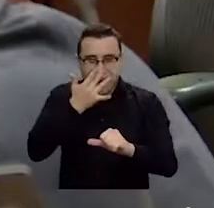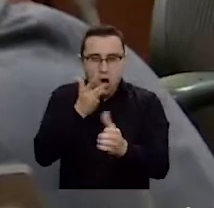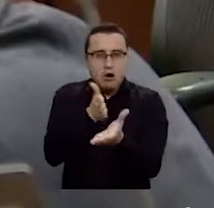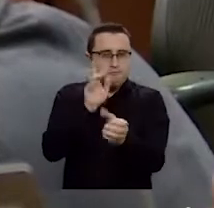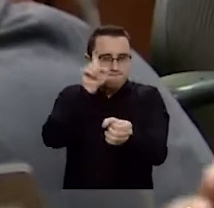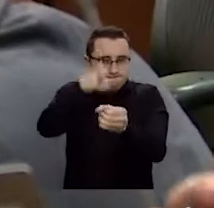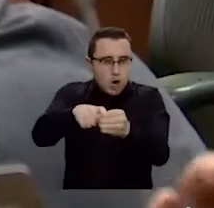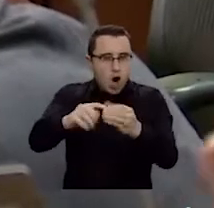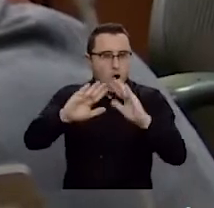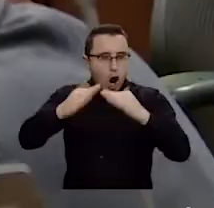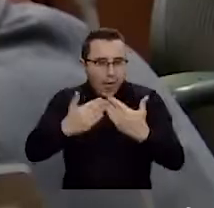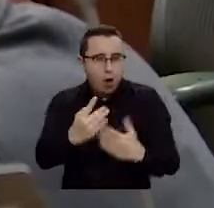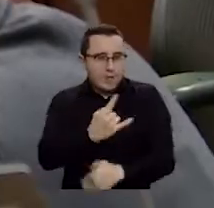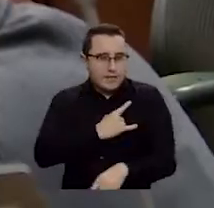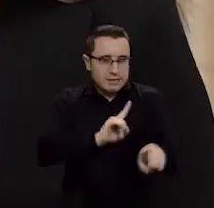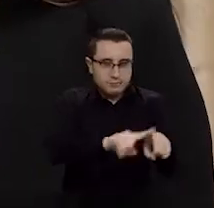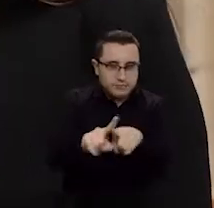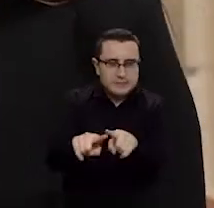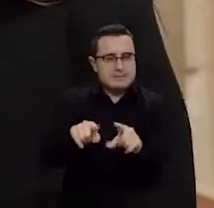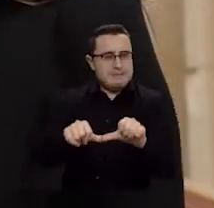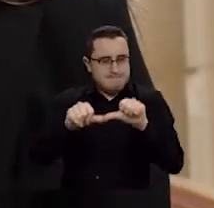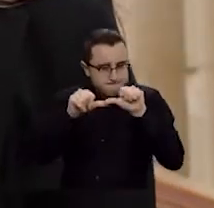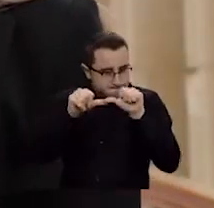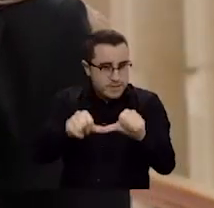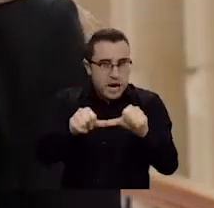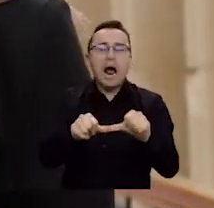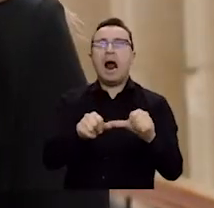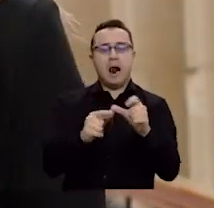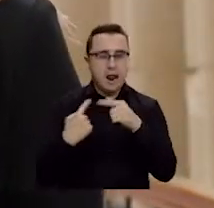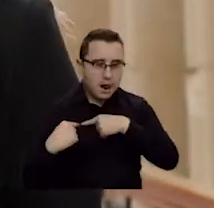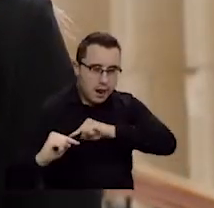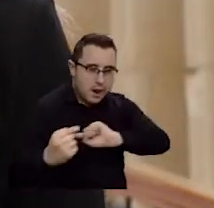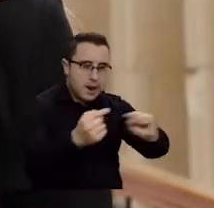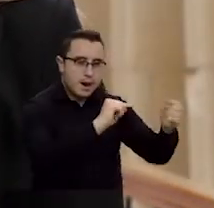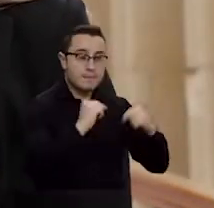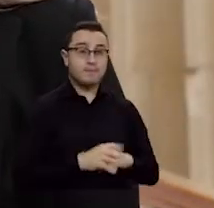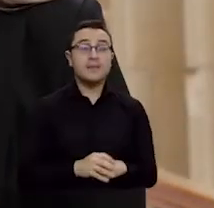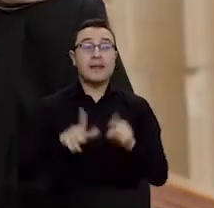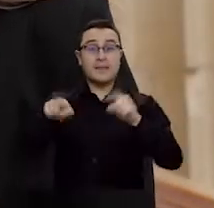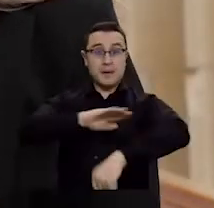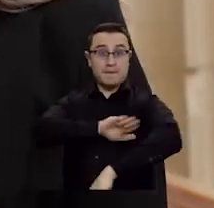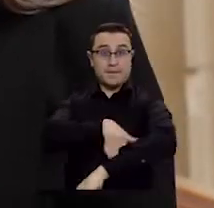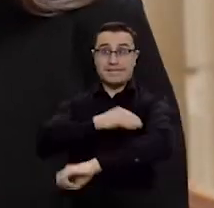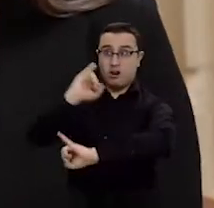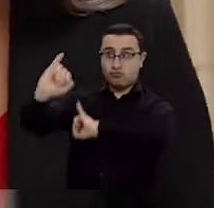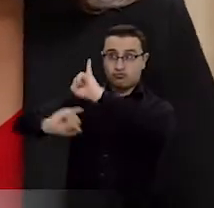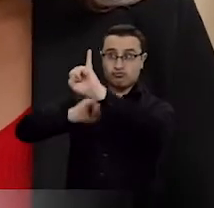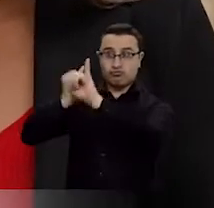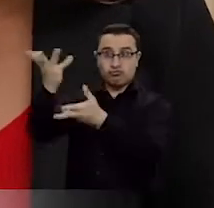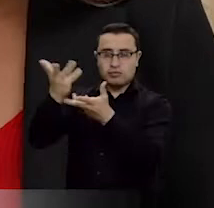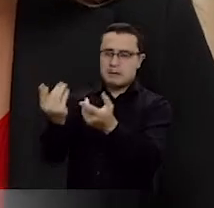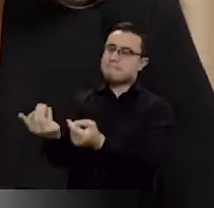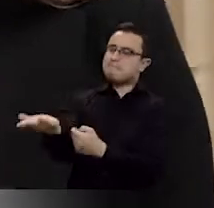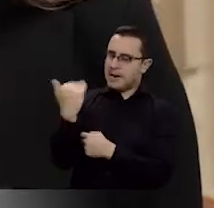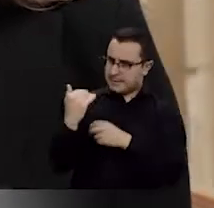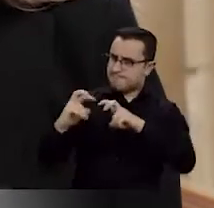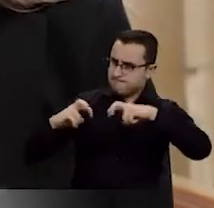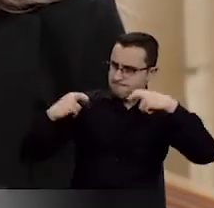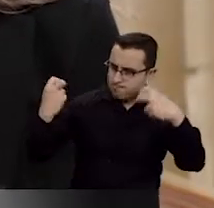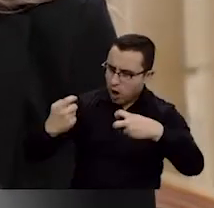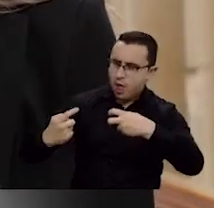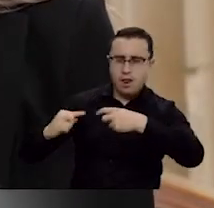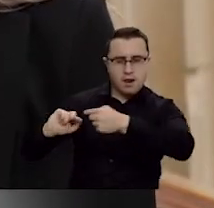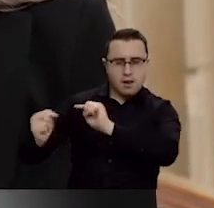las instituciones educativas. Y con el Ministerio de Relaciones Exteriores también tuvimos un debate muy